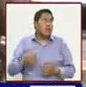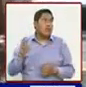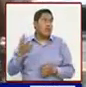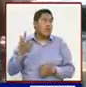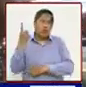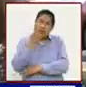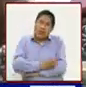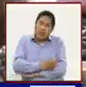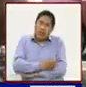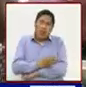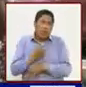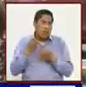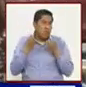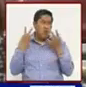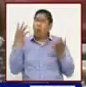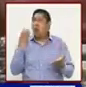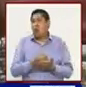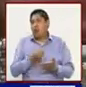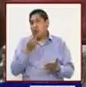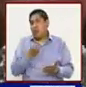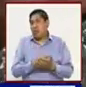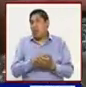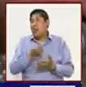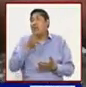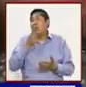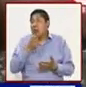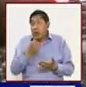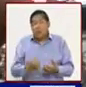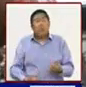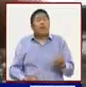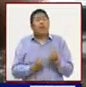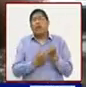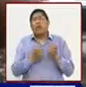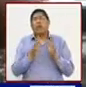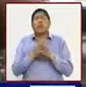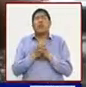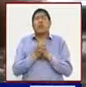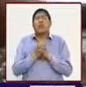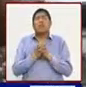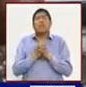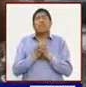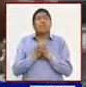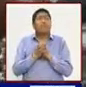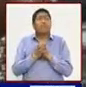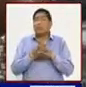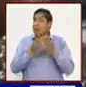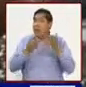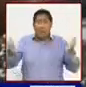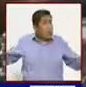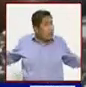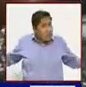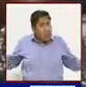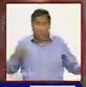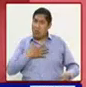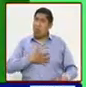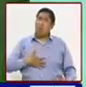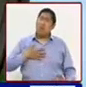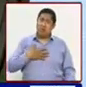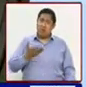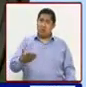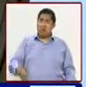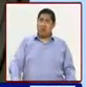sí, ya es una suma alta de dinero. Y quien quiera colaborarme, quien pueda, nosotros estamos abiertos a cualquier